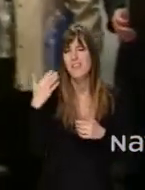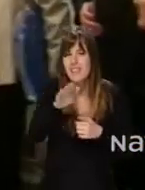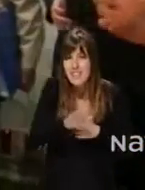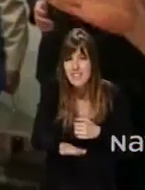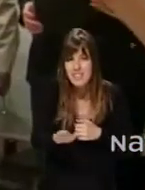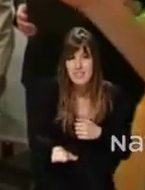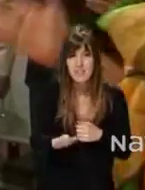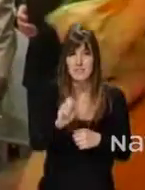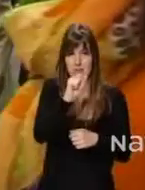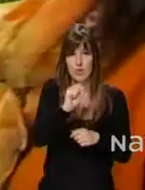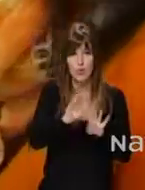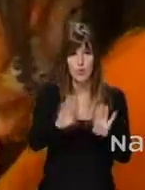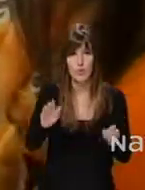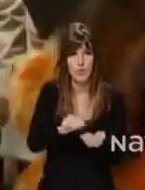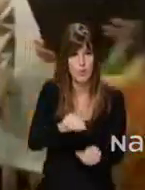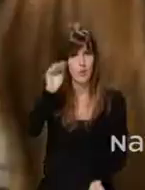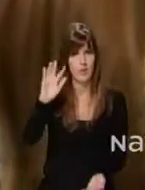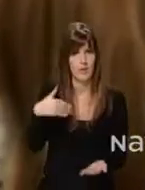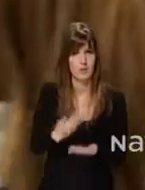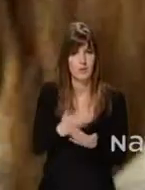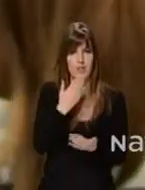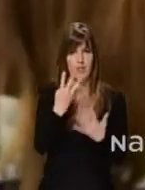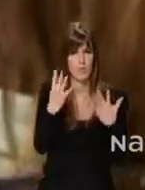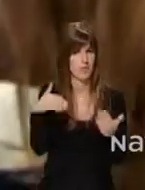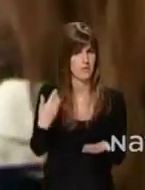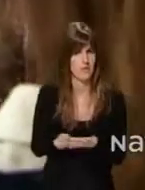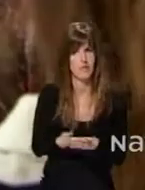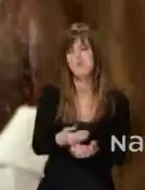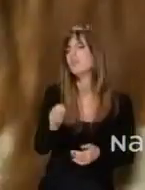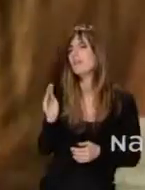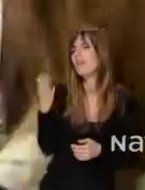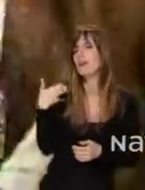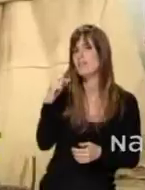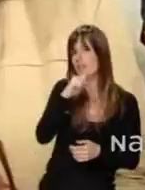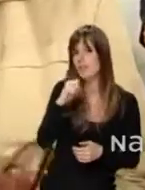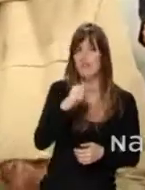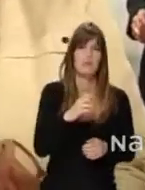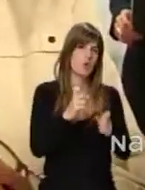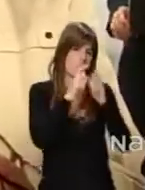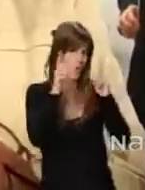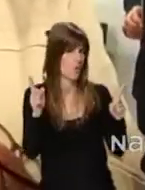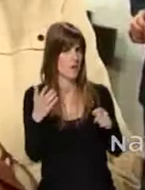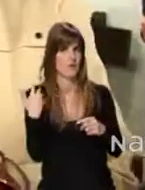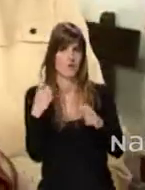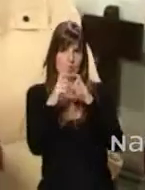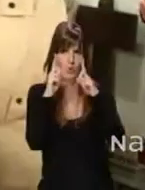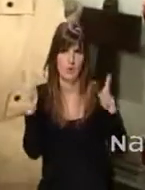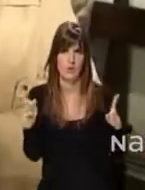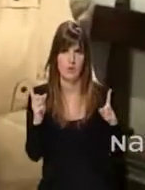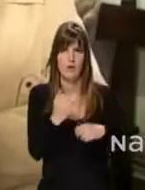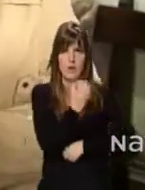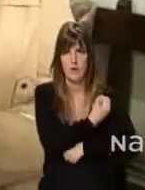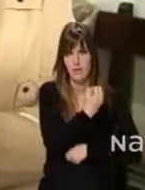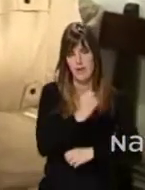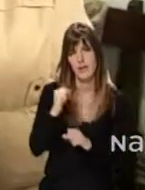que había desde los 9 años. ¿Y entonces cuándo se cantaba? Todo el año, Navidad,